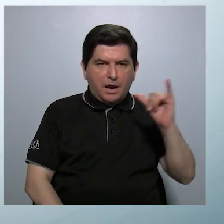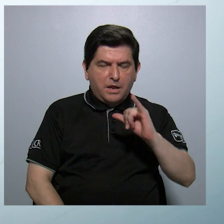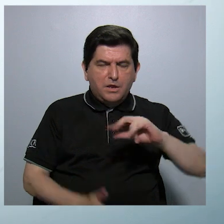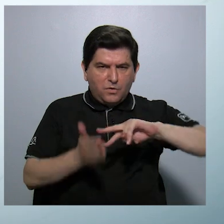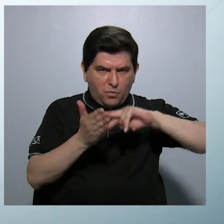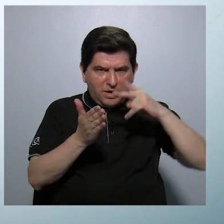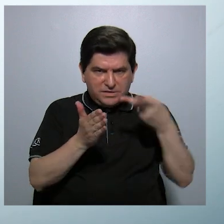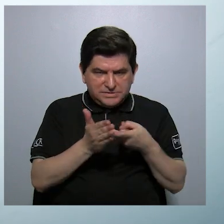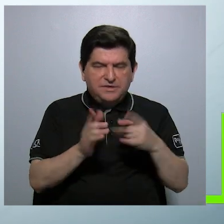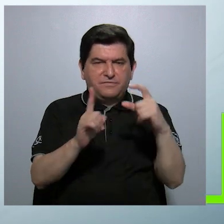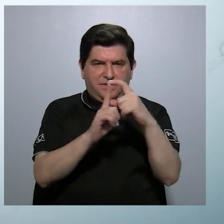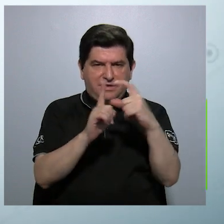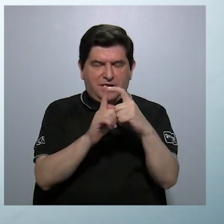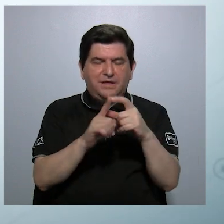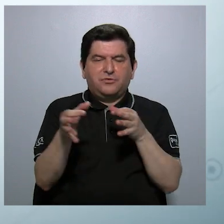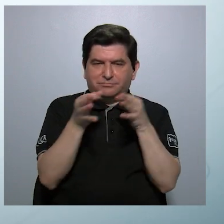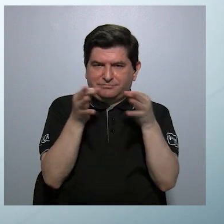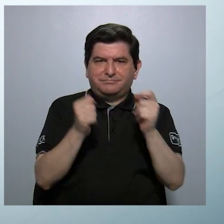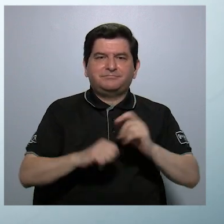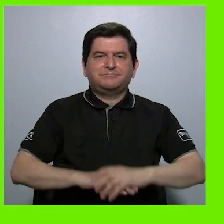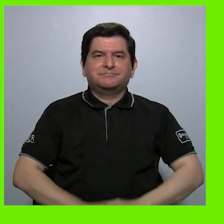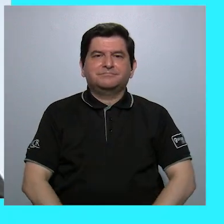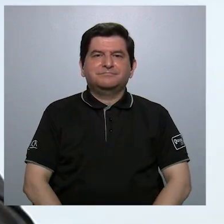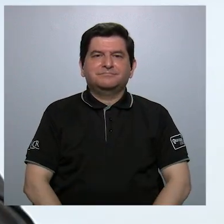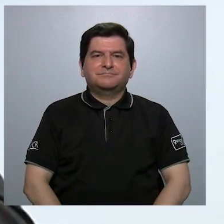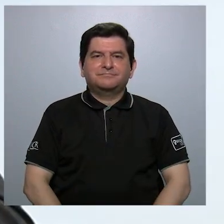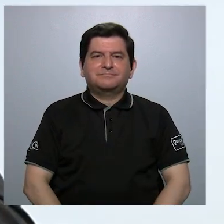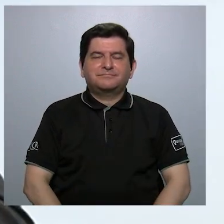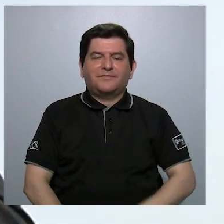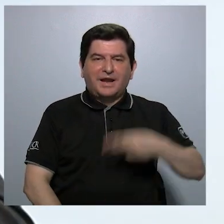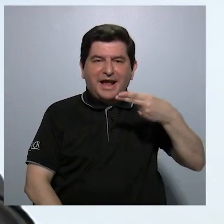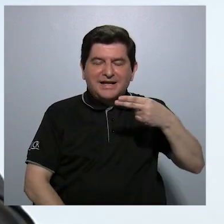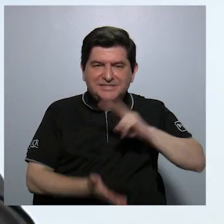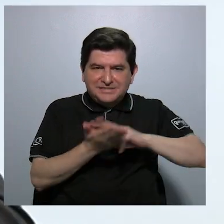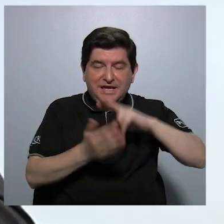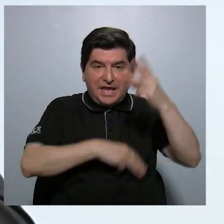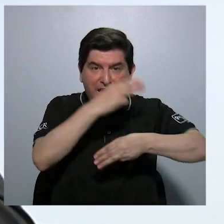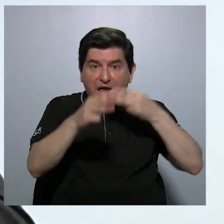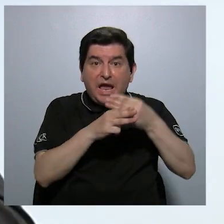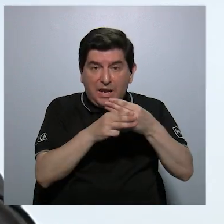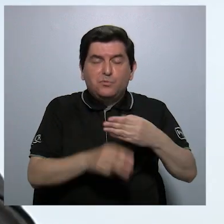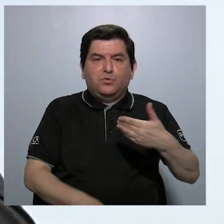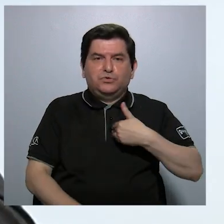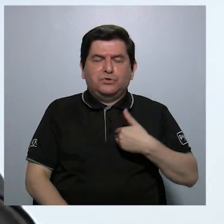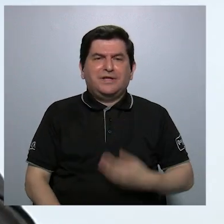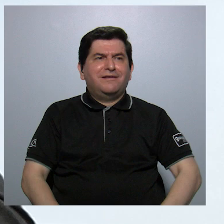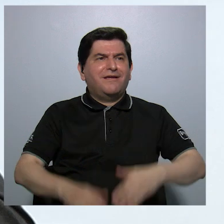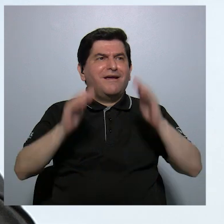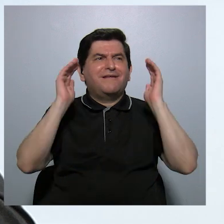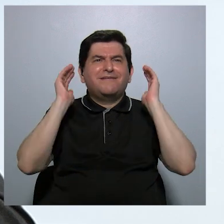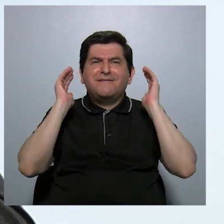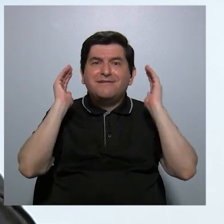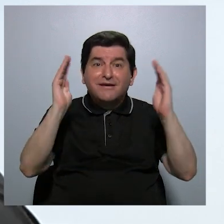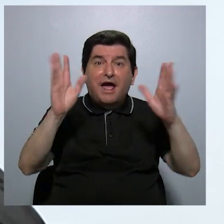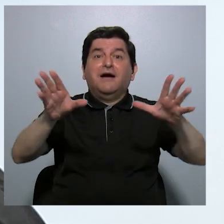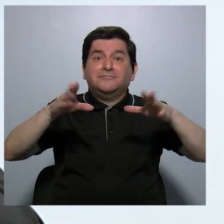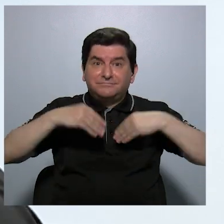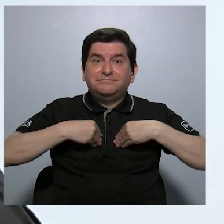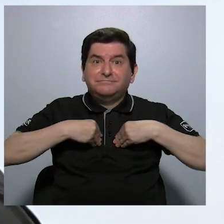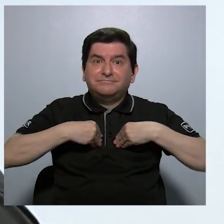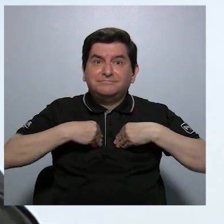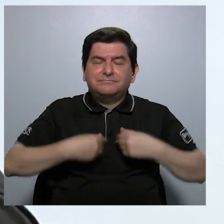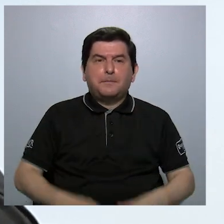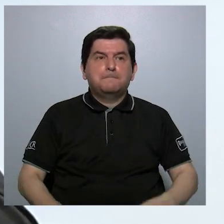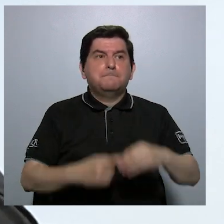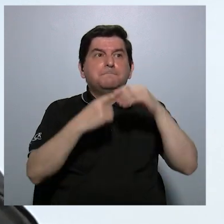También voy a definir la siguiente palabra. El hidrógeno verde a nivel mundial ha tenido una gran